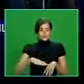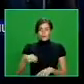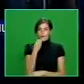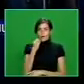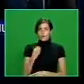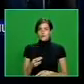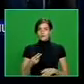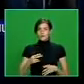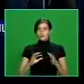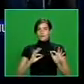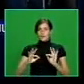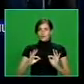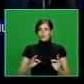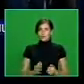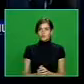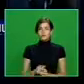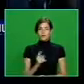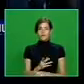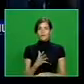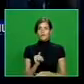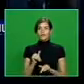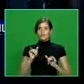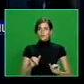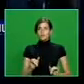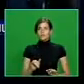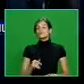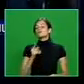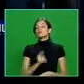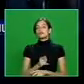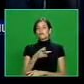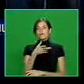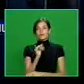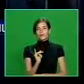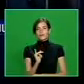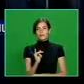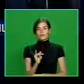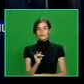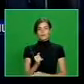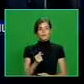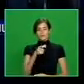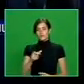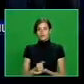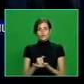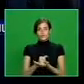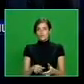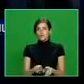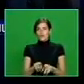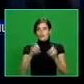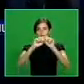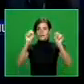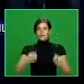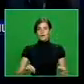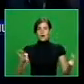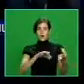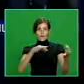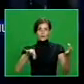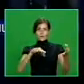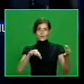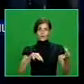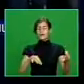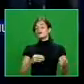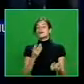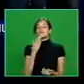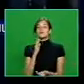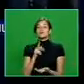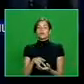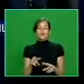teatro César renjifo debe estar ahí debe tener su facilitador como lo tiene el sistema de Orquesta que tú llegas a